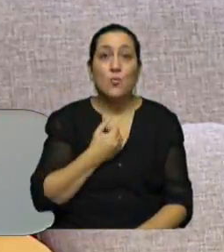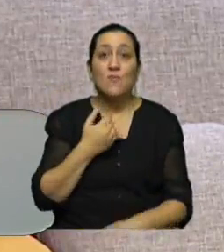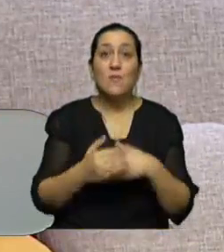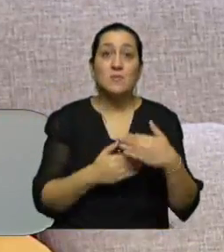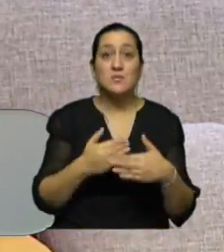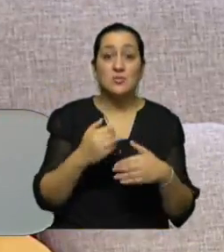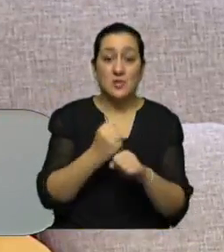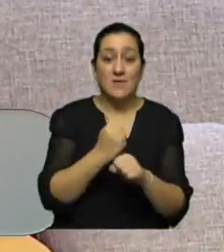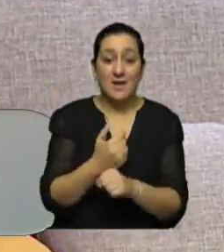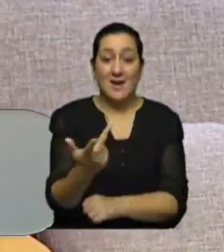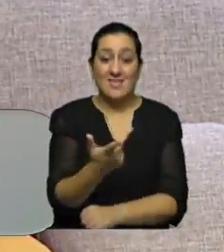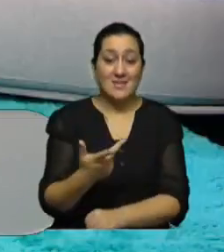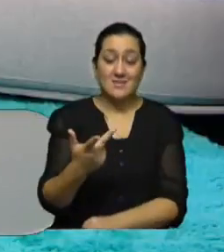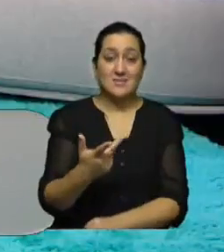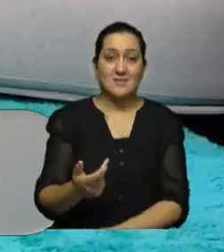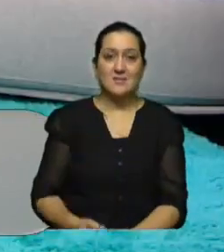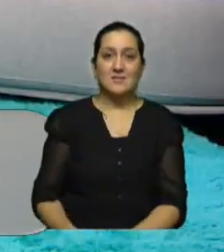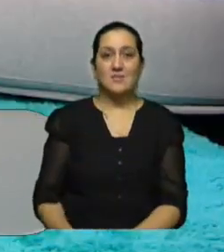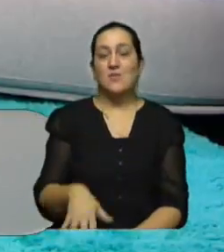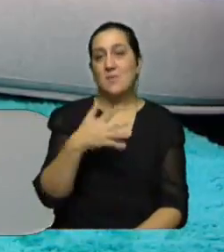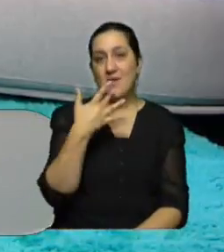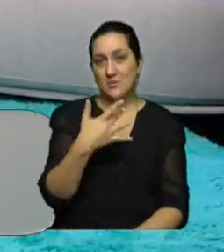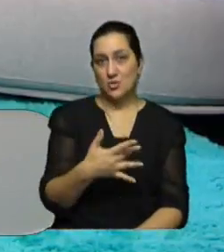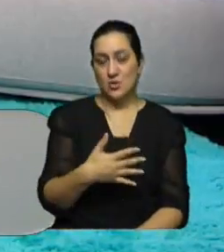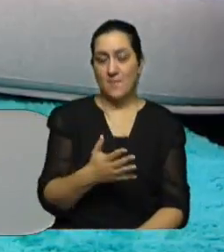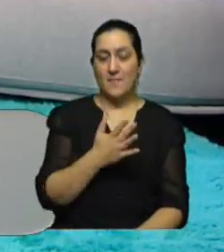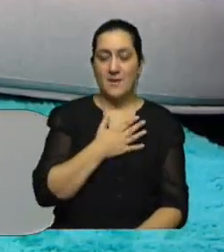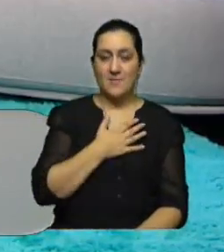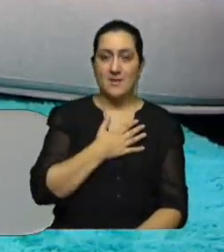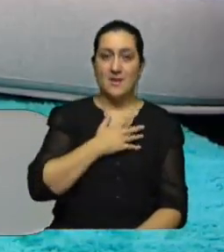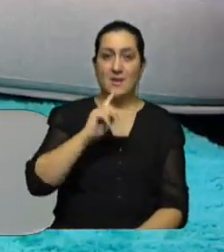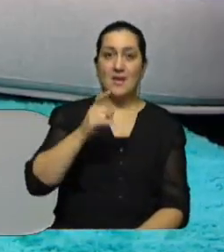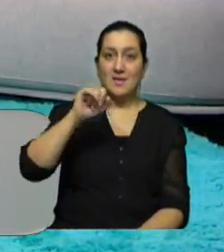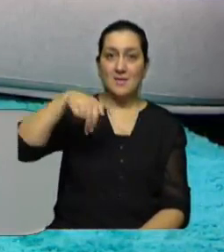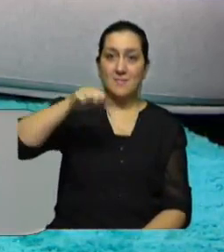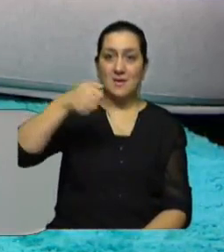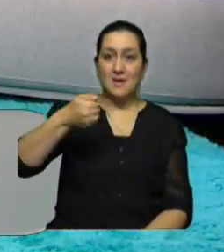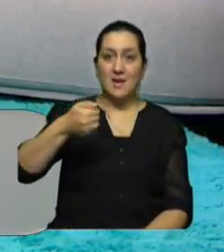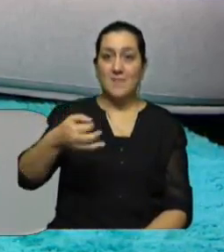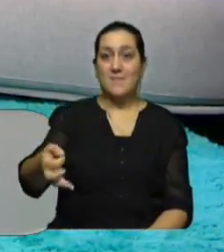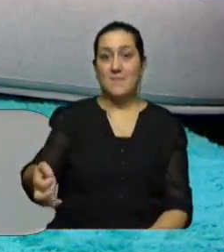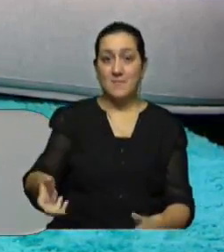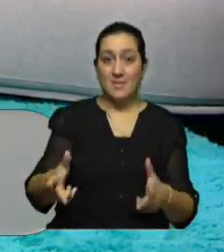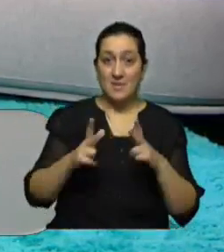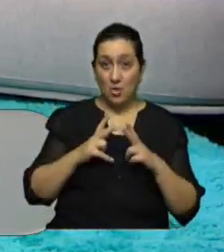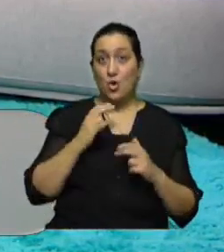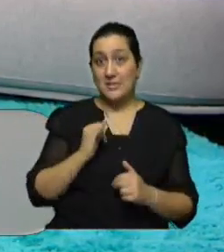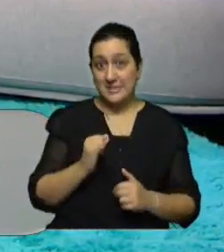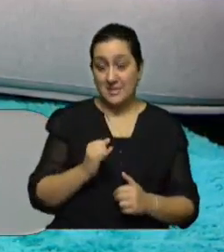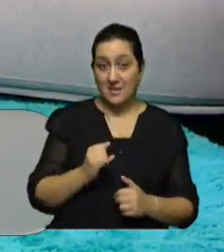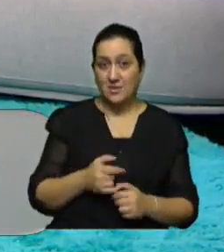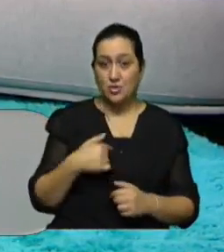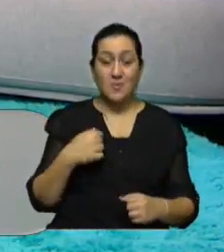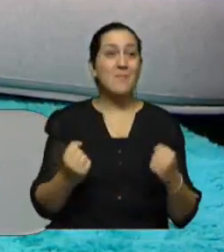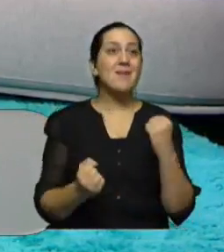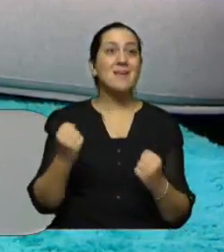las tres? Fue maravilloso. O sea, para mí que Ximena me haya dicho, primero le propuse a Ximena y cuando me dijo que sí, iba manejando en el